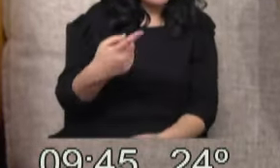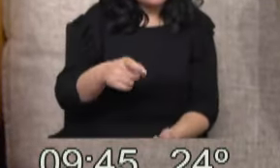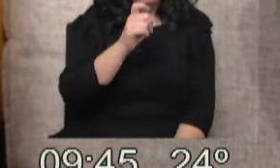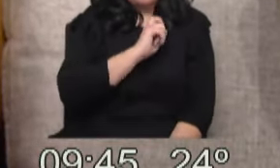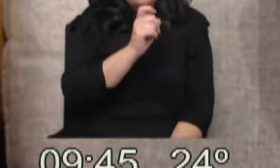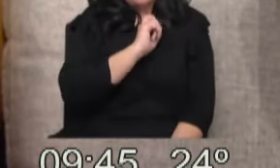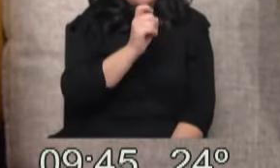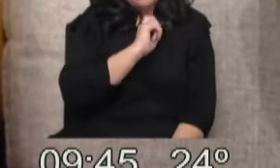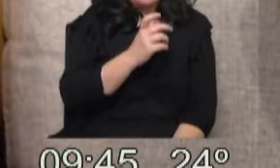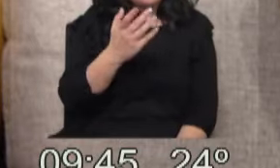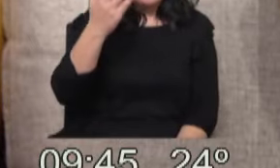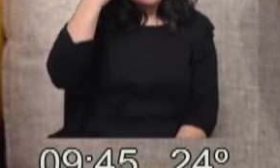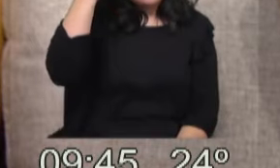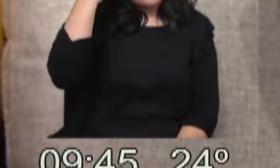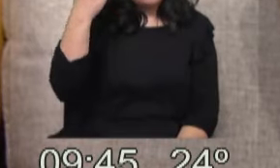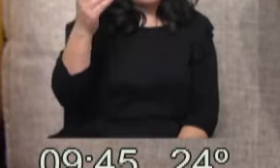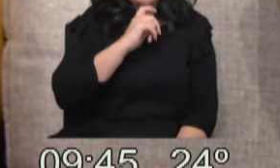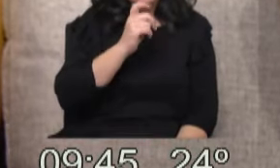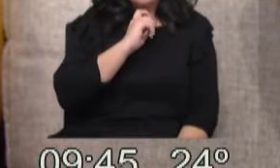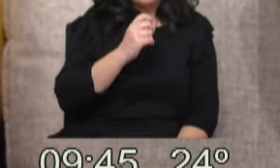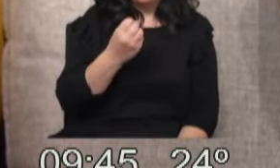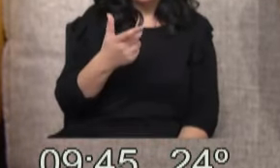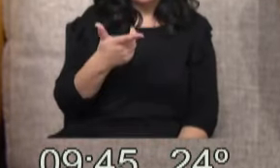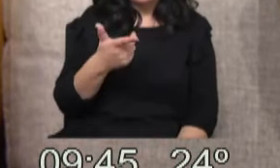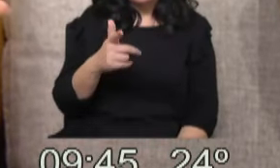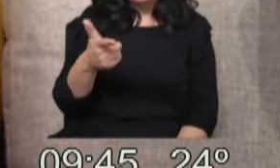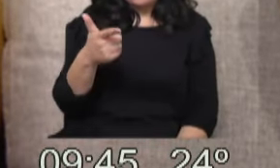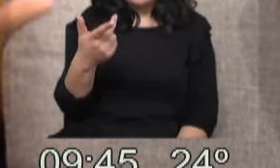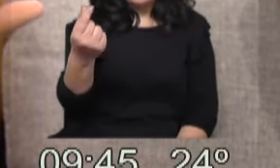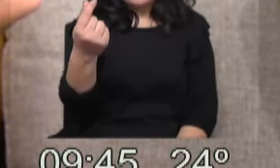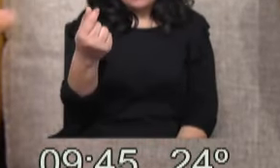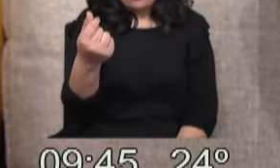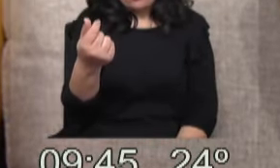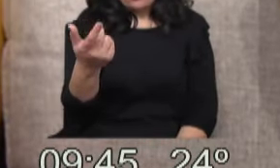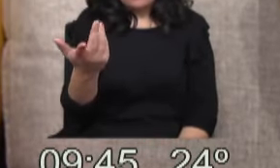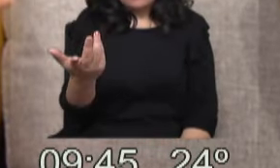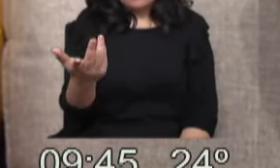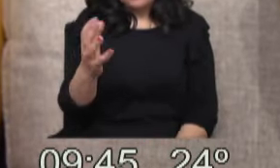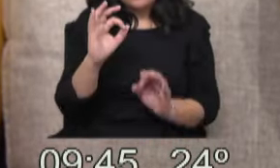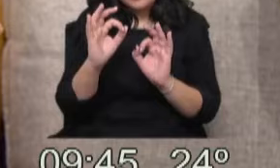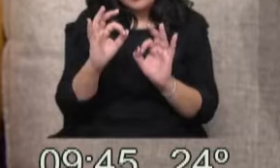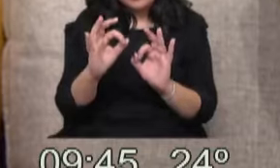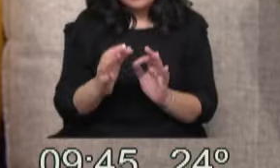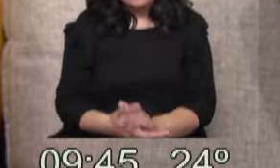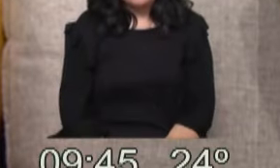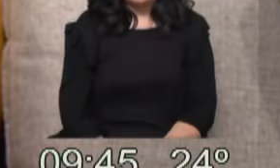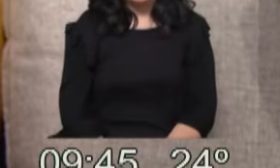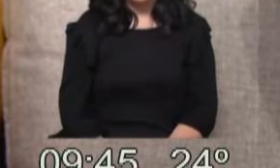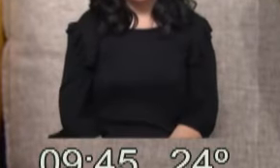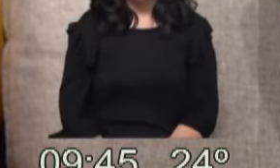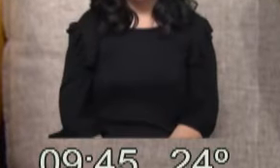sabiendas de que estamos diciendo La Mentira porque no tiene la el dinero lo vemos en las riciones de cuentas siempre hay poco dinero para la